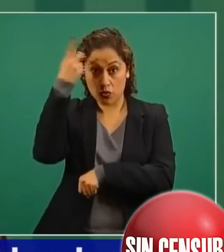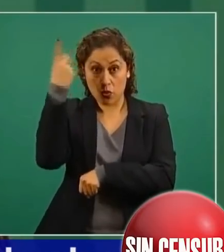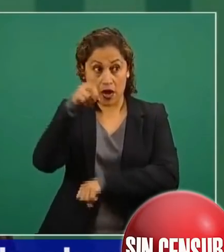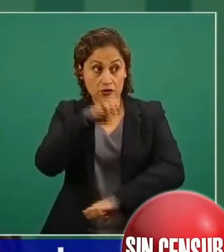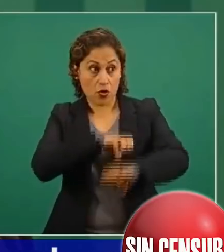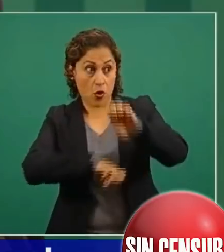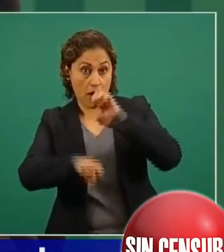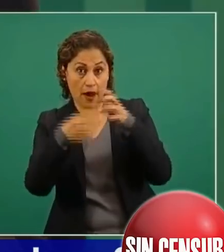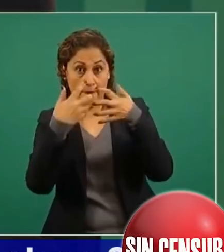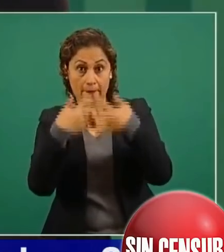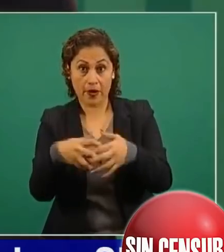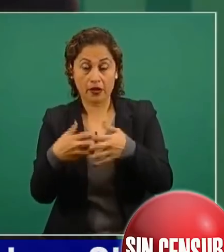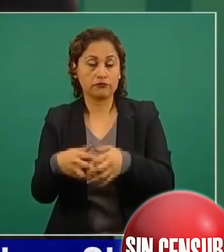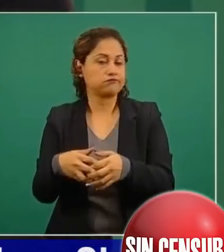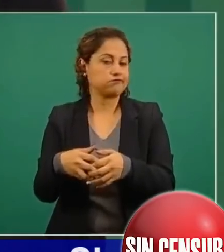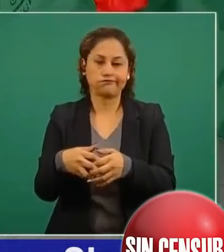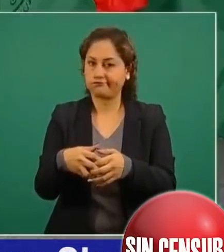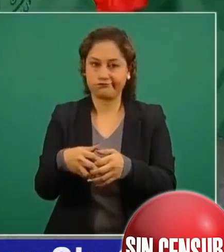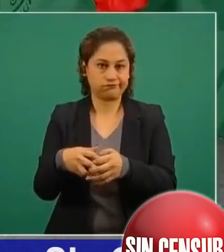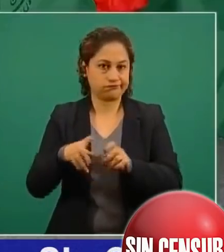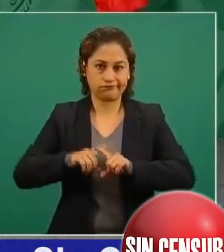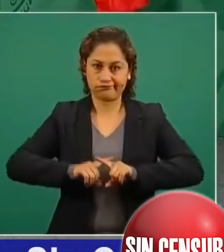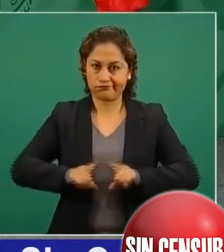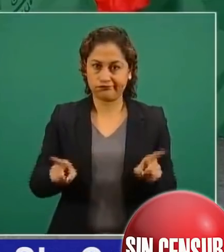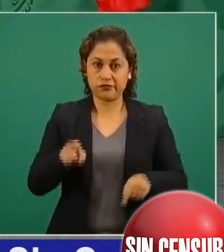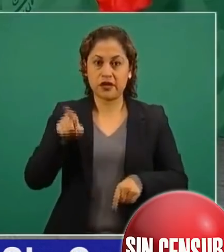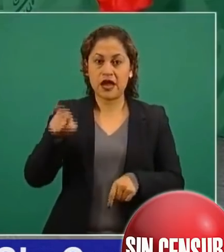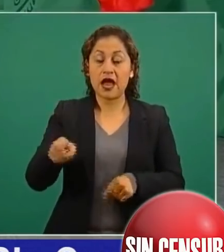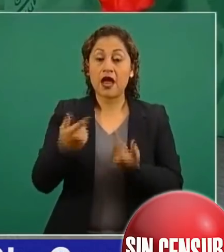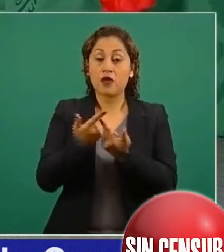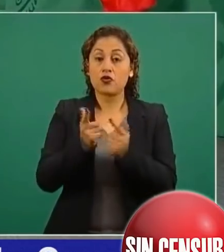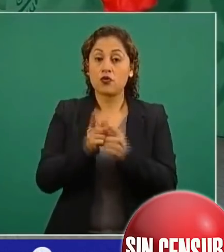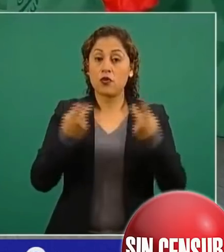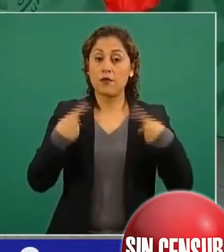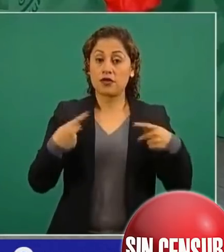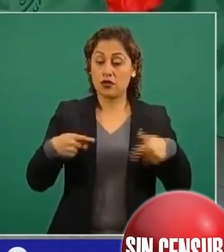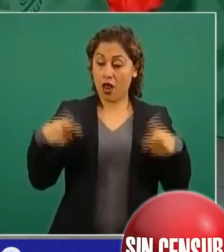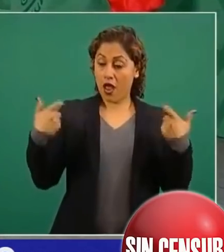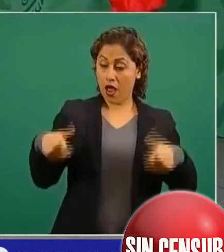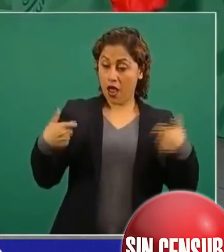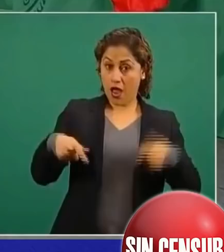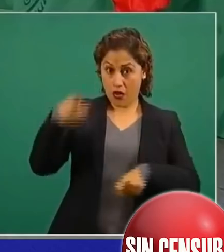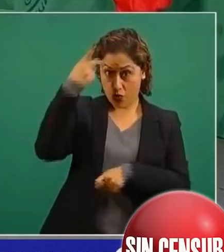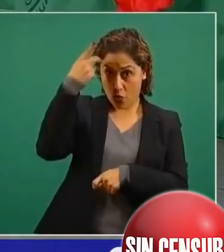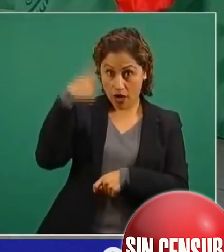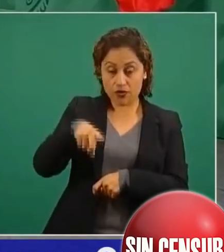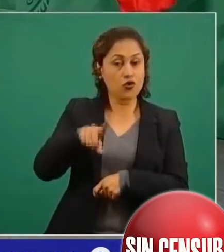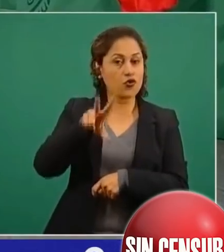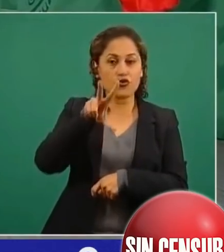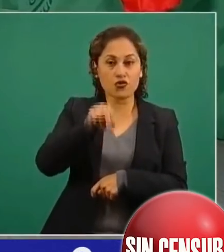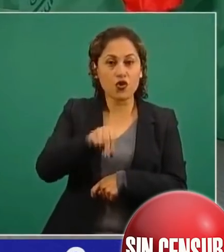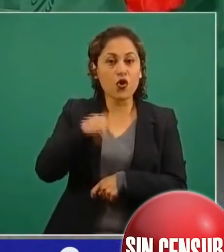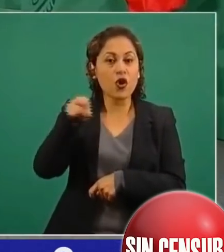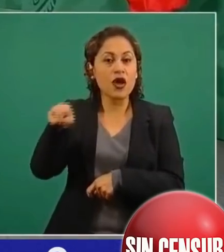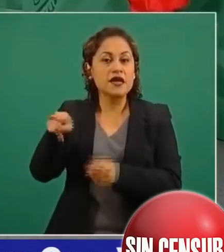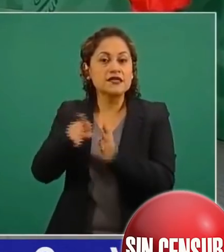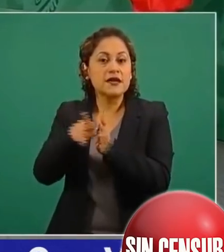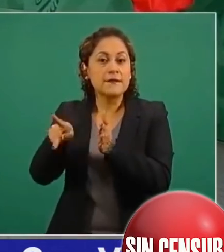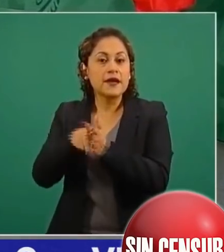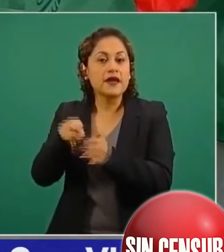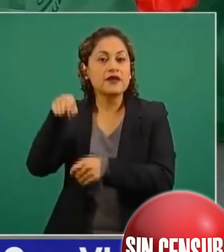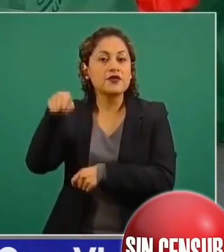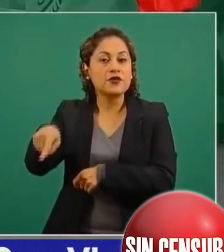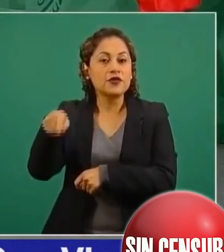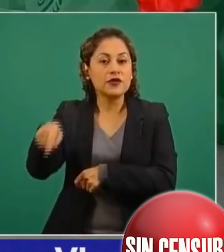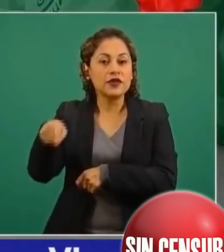no de potentados, es un periódico de periodistas. Estaba en quiebra hace